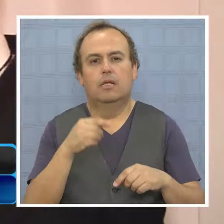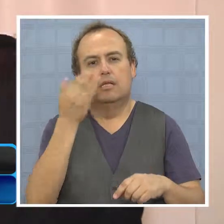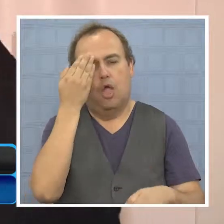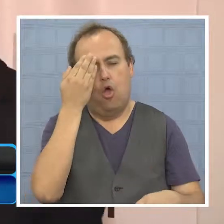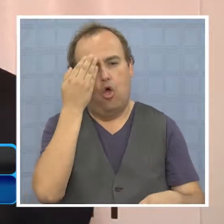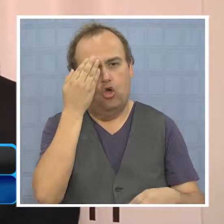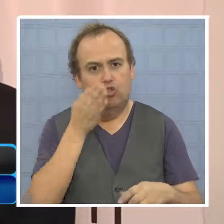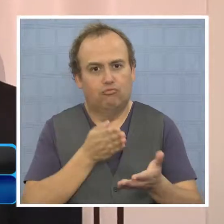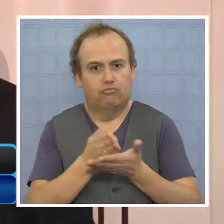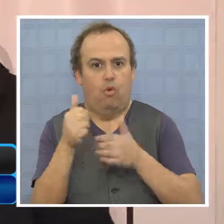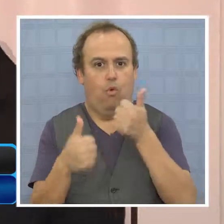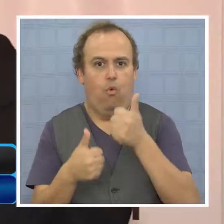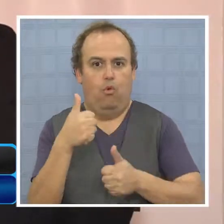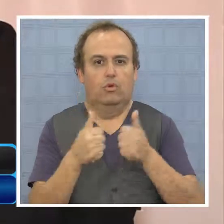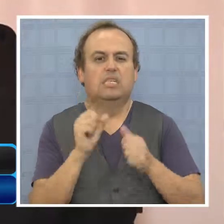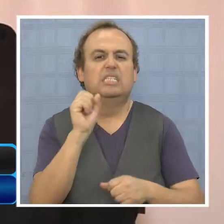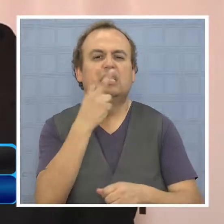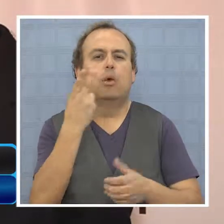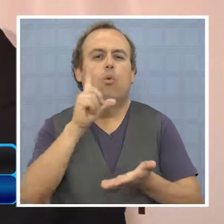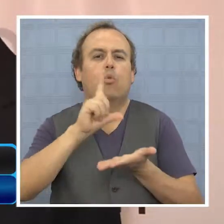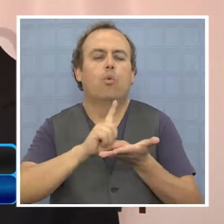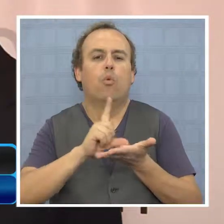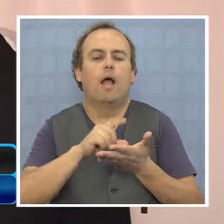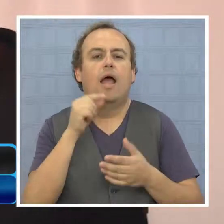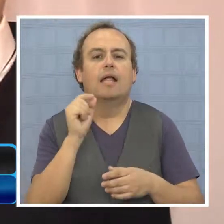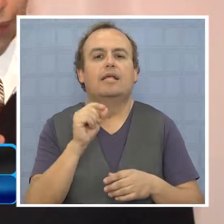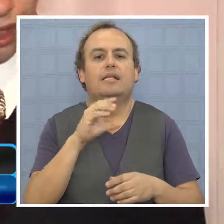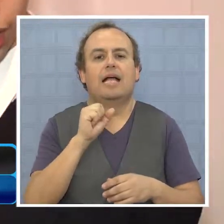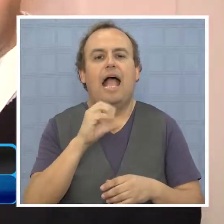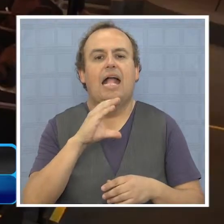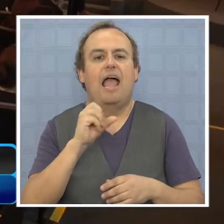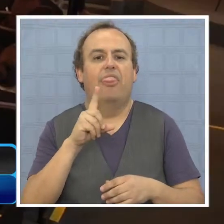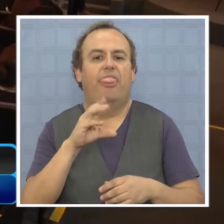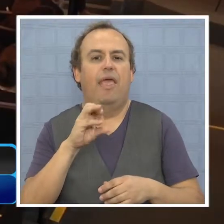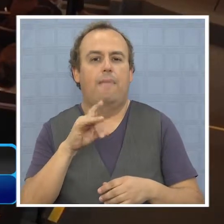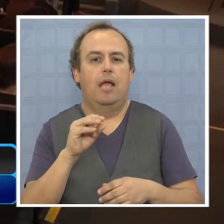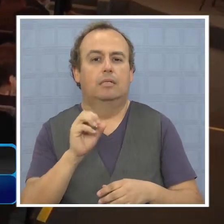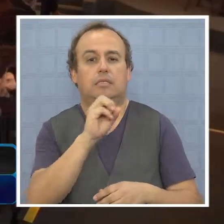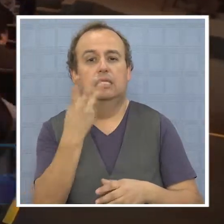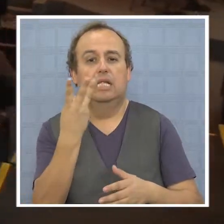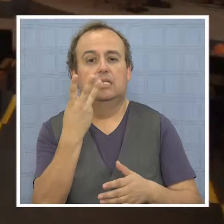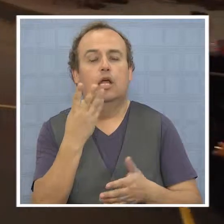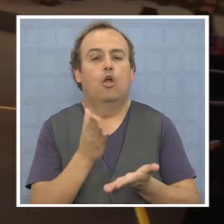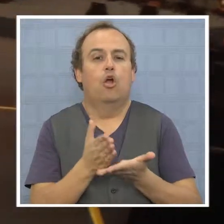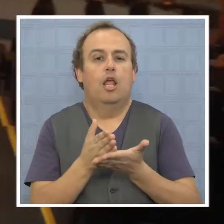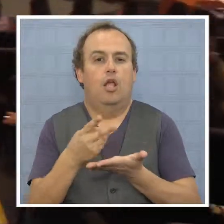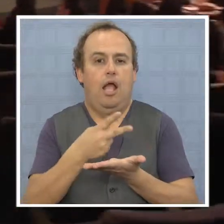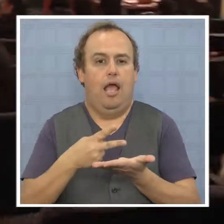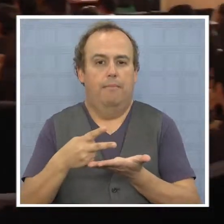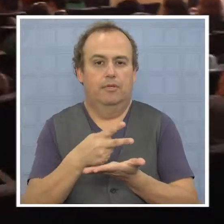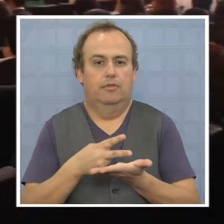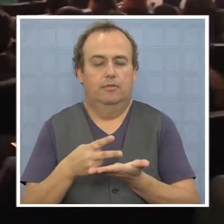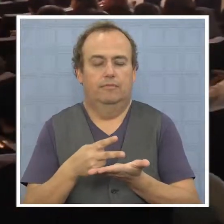agosto. El segundo lugar quedó la Academia Iquique y el Colegio Humberstone logró el tercer lugar.